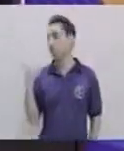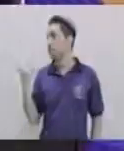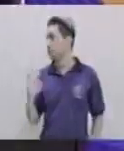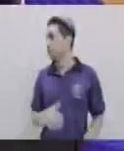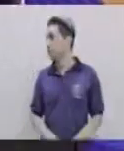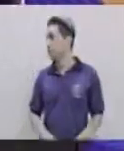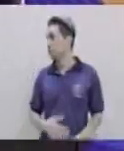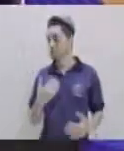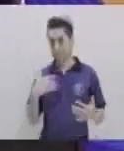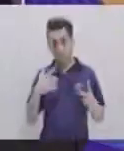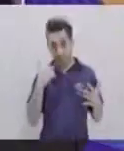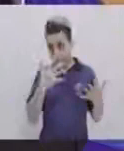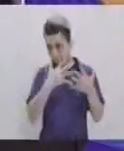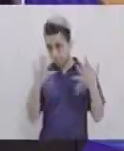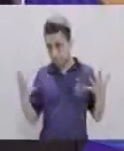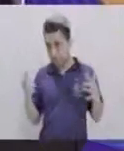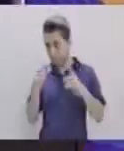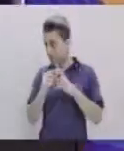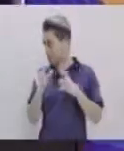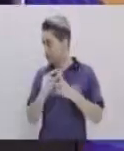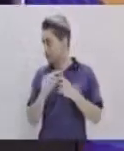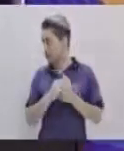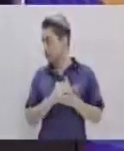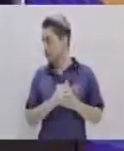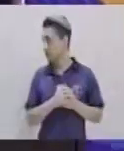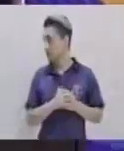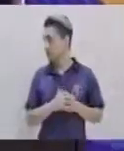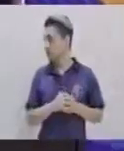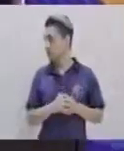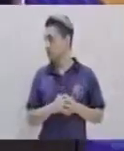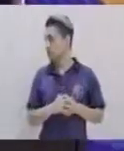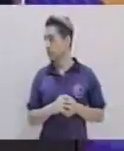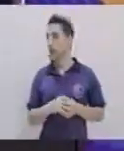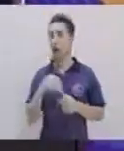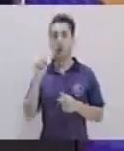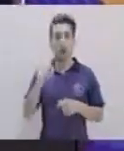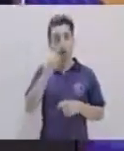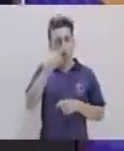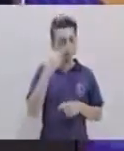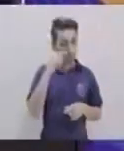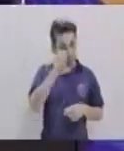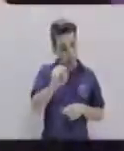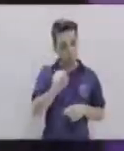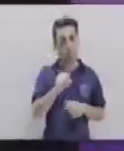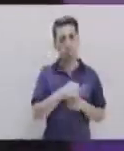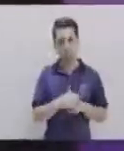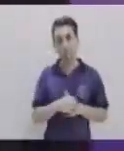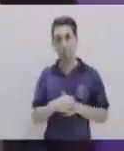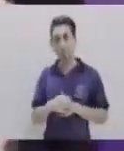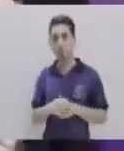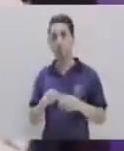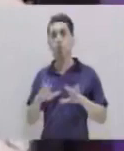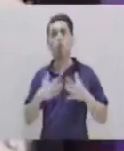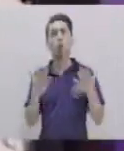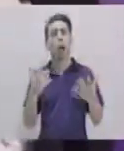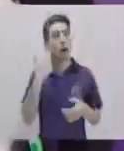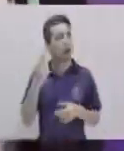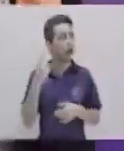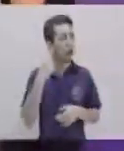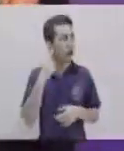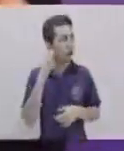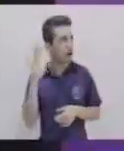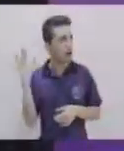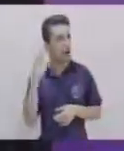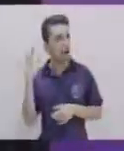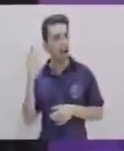Ahora bien, como ya vimos, ahora viene el reto. Fíjate bien, ¿cuáles son los